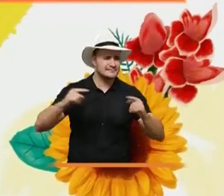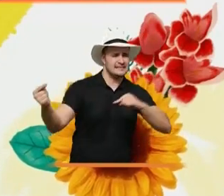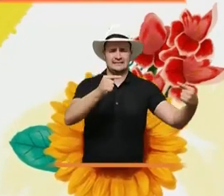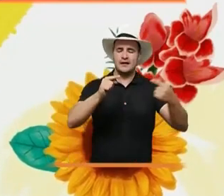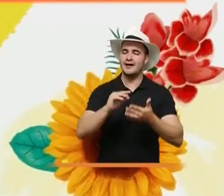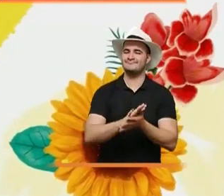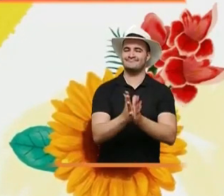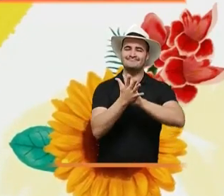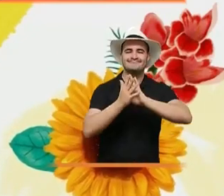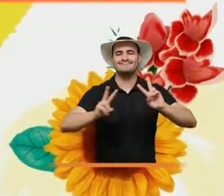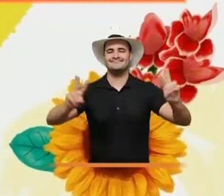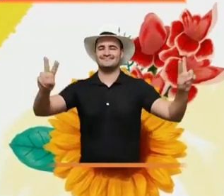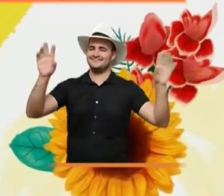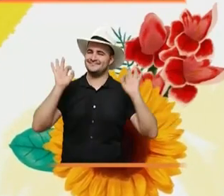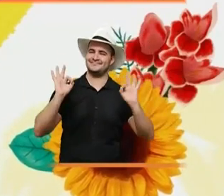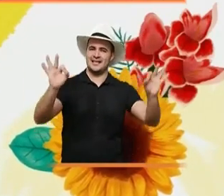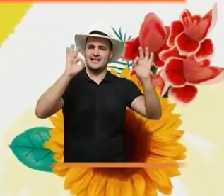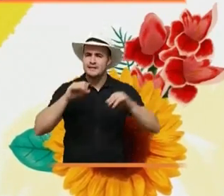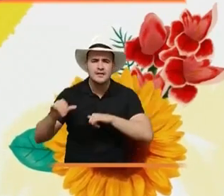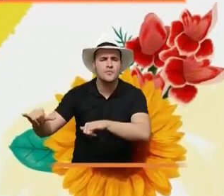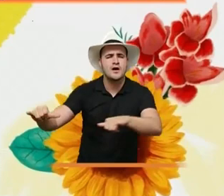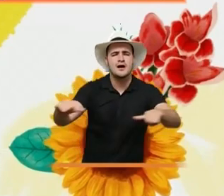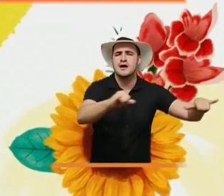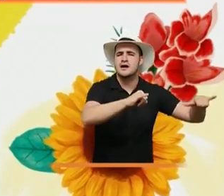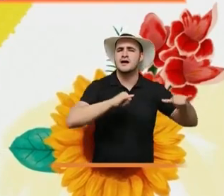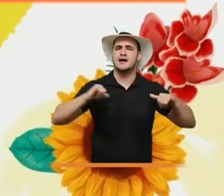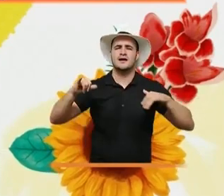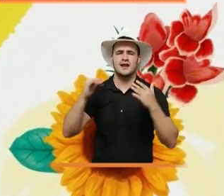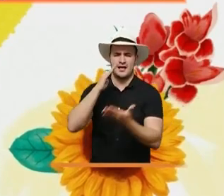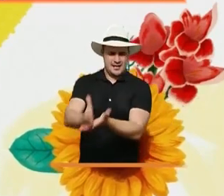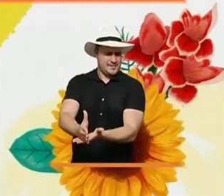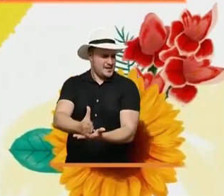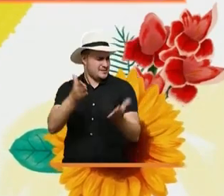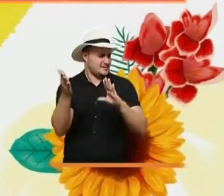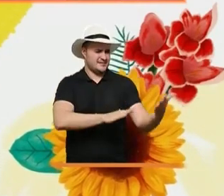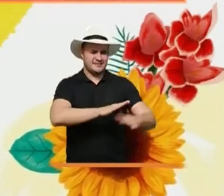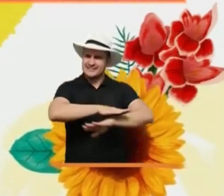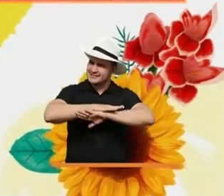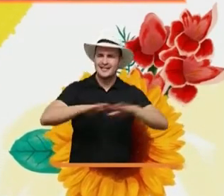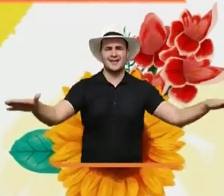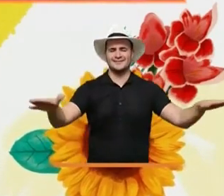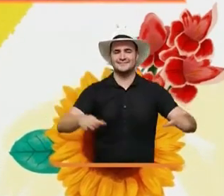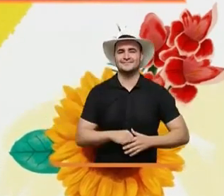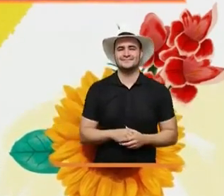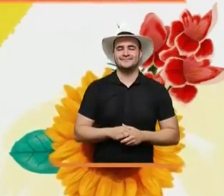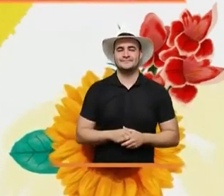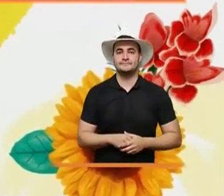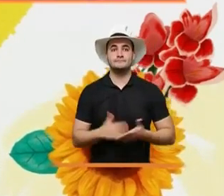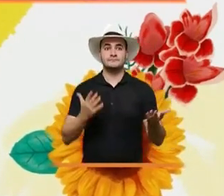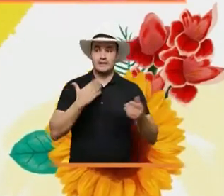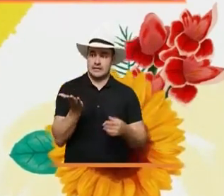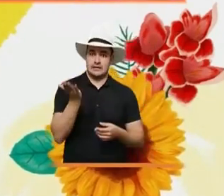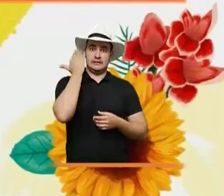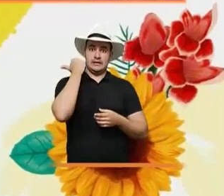con una misma consigna que no fuera ni una más le digo